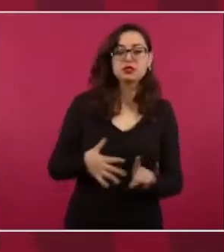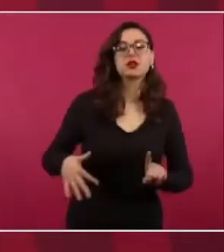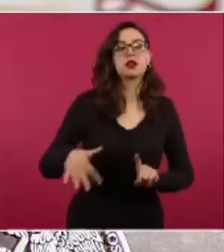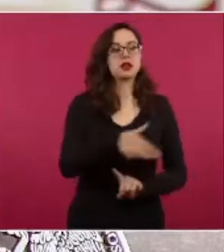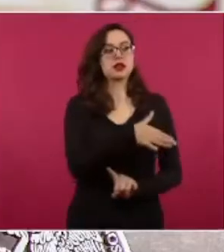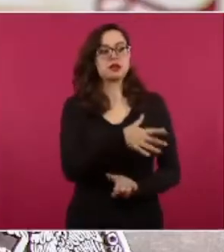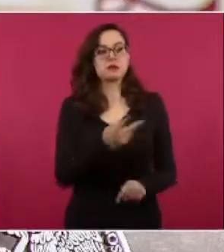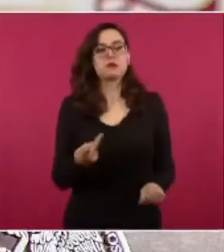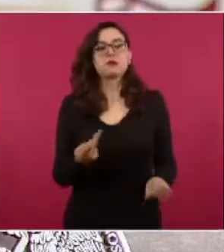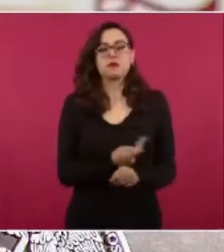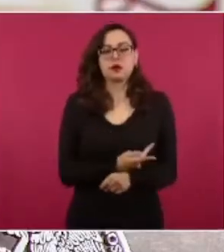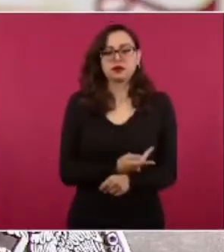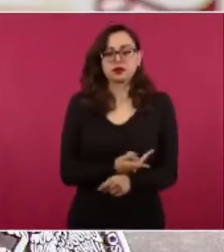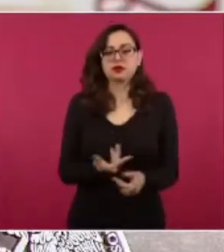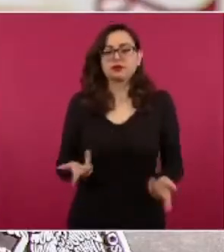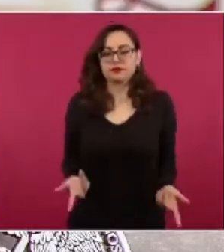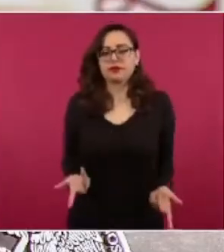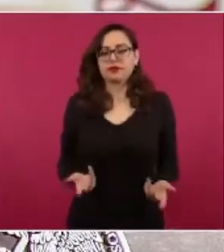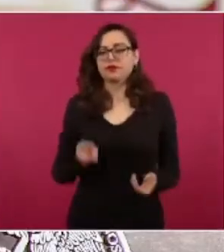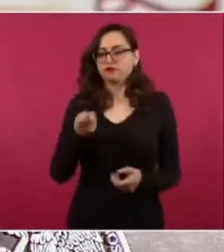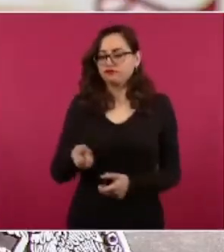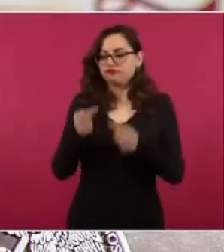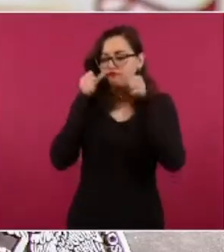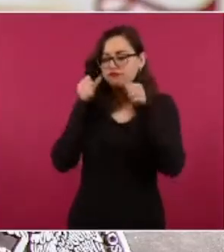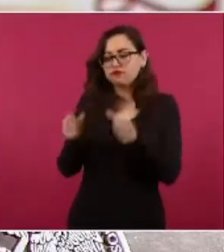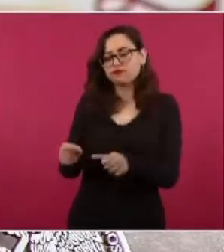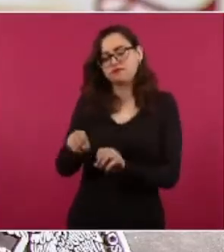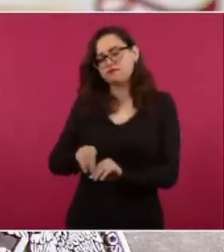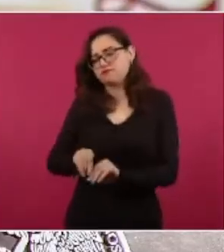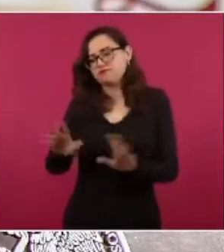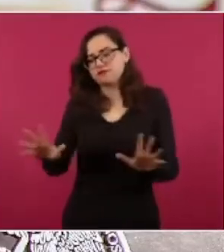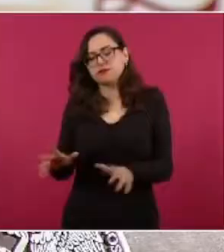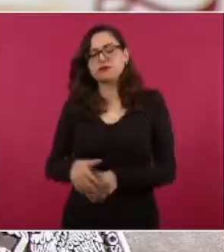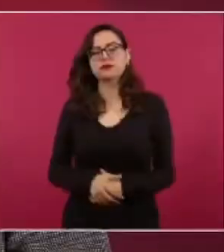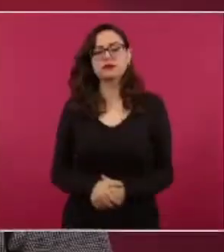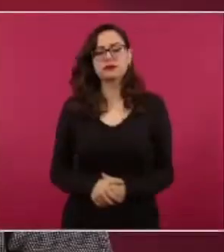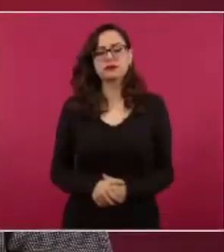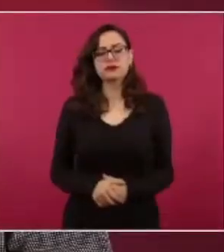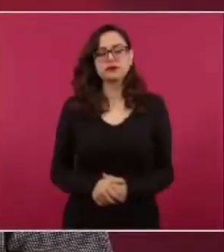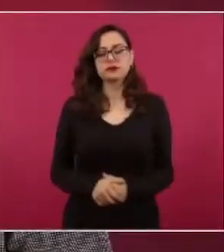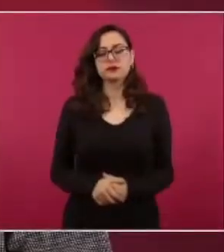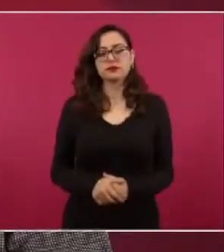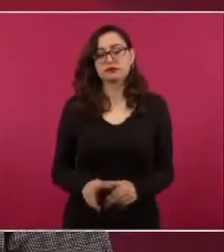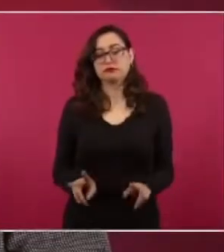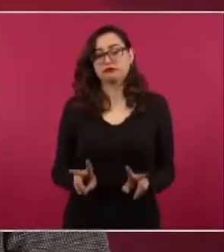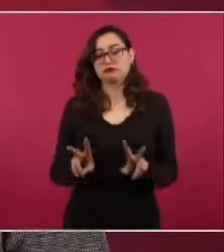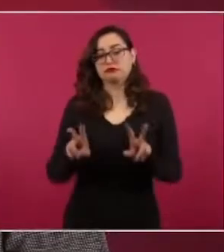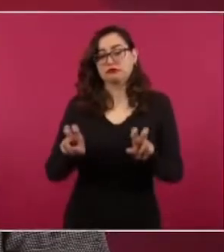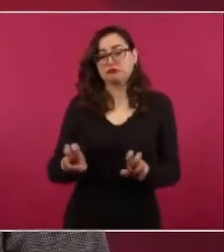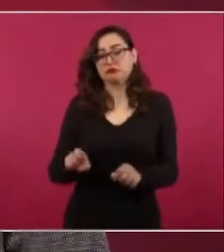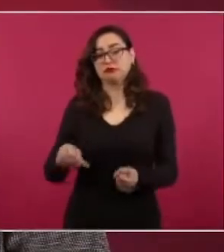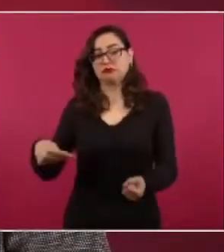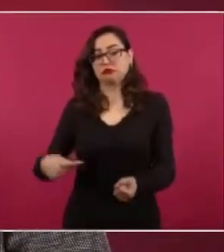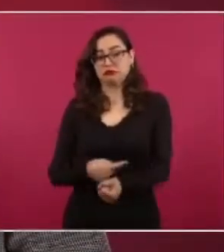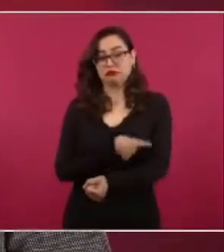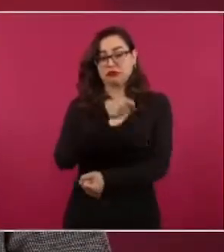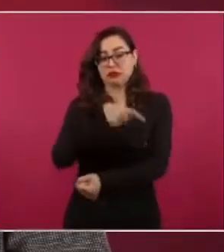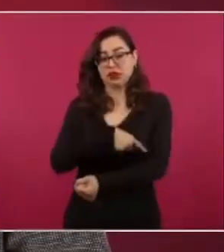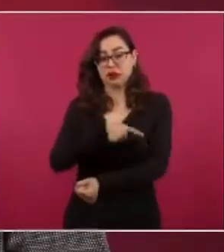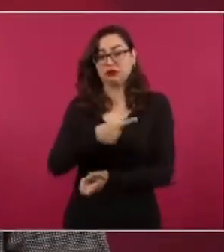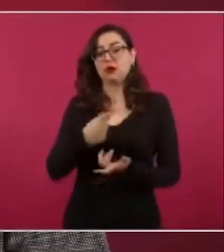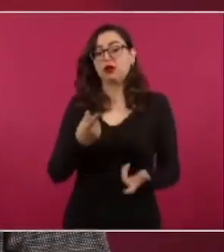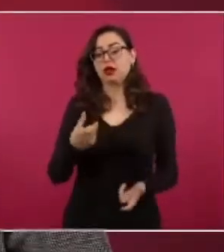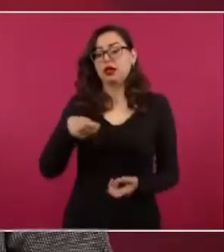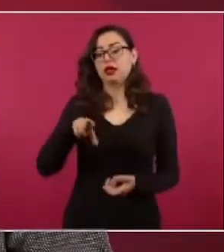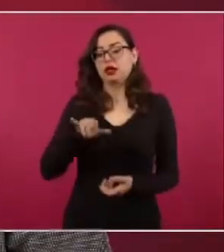tiene participación en otro tipo de enfermedades. En el caso de las quimioterapias, ya lo señalé, y también